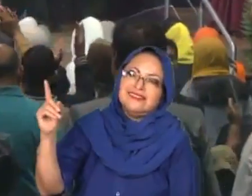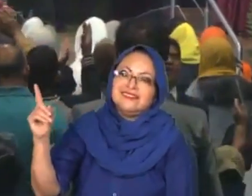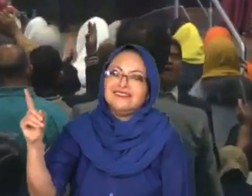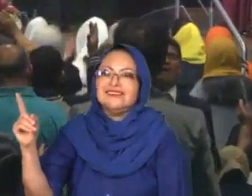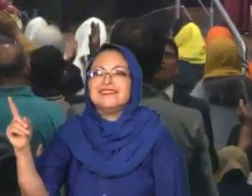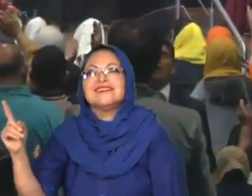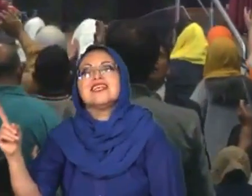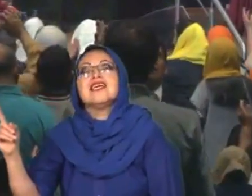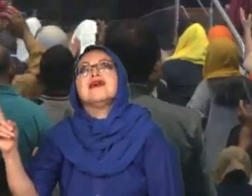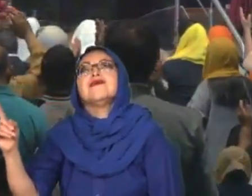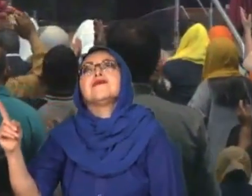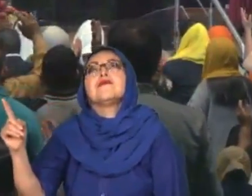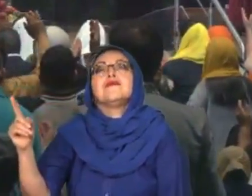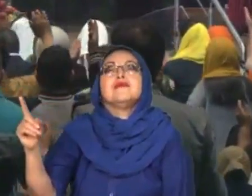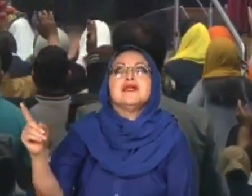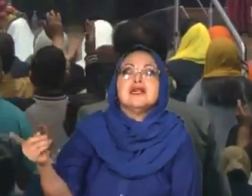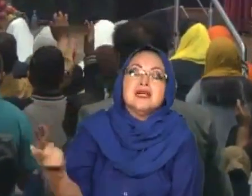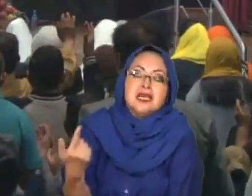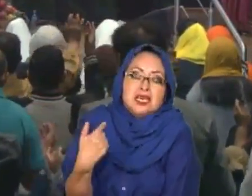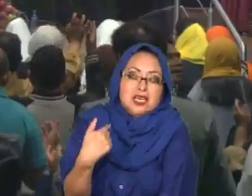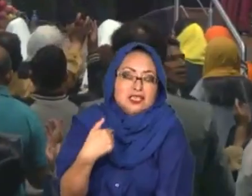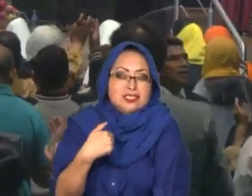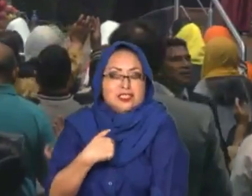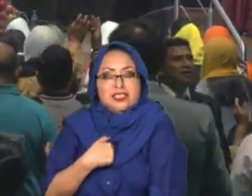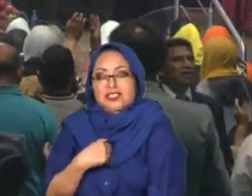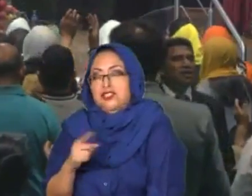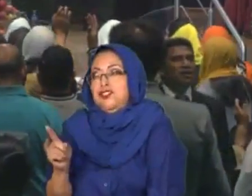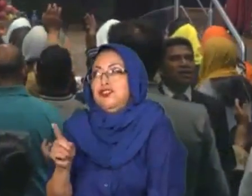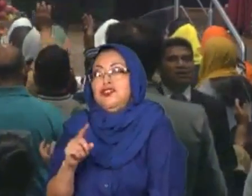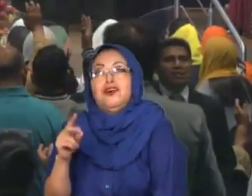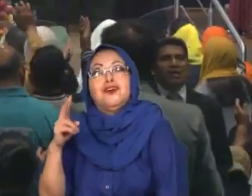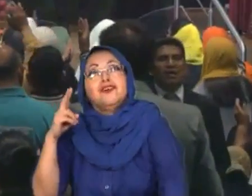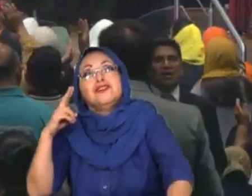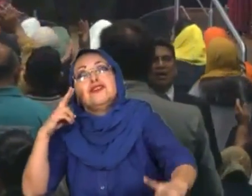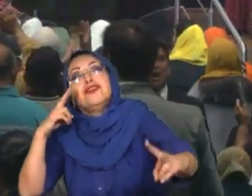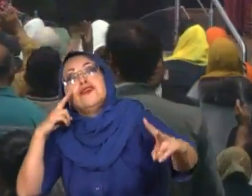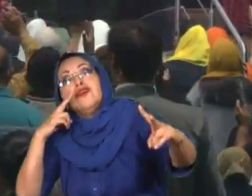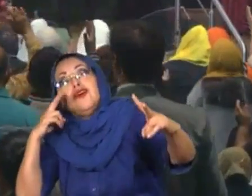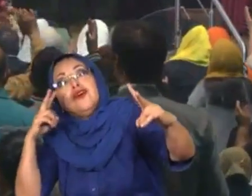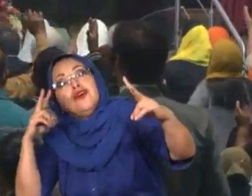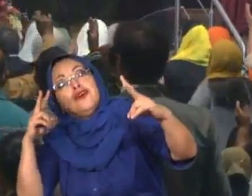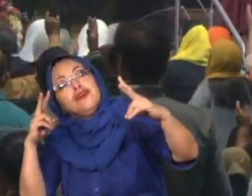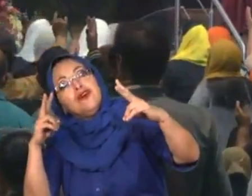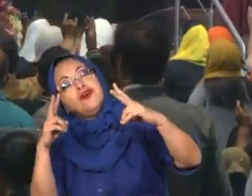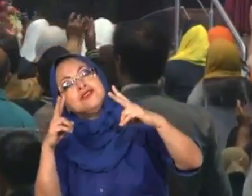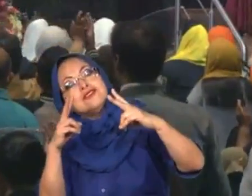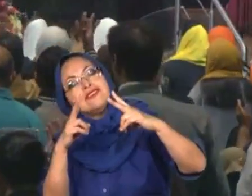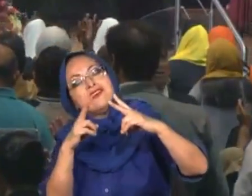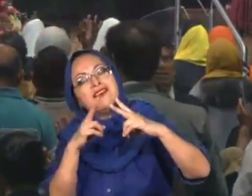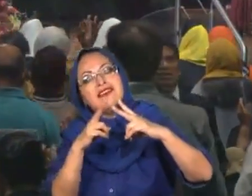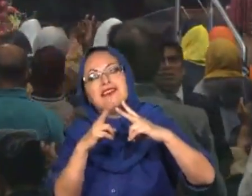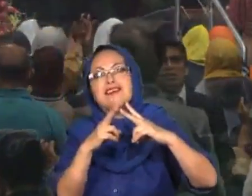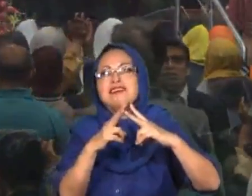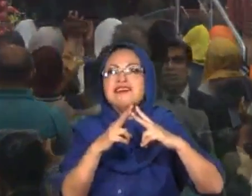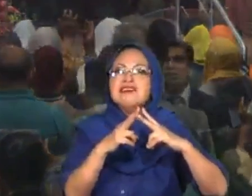tuviera. Oh, Señor, si no hubiera